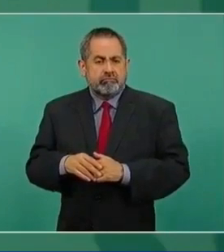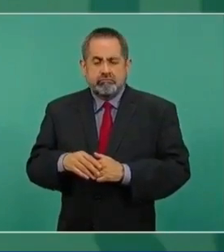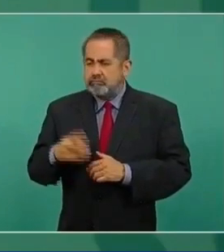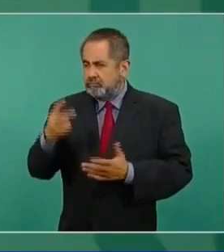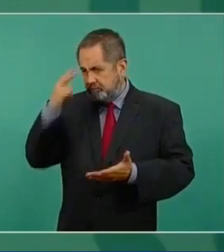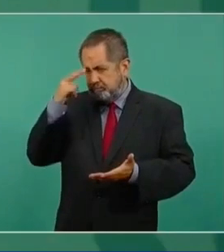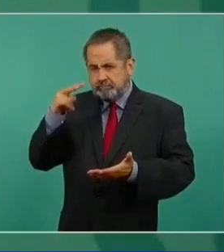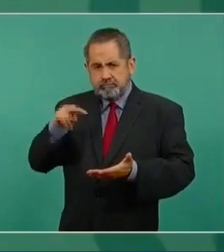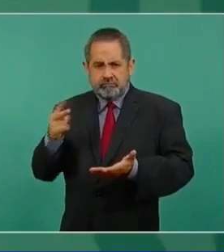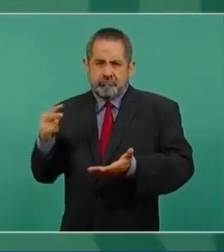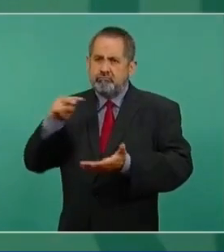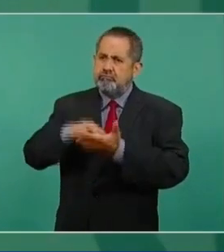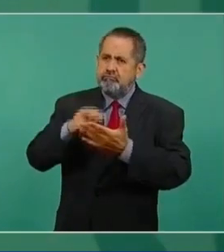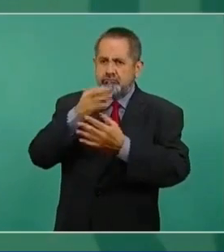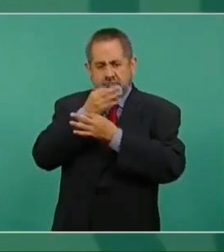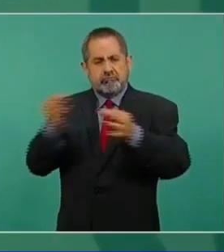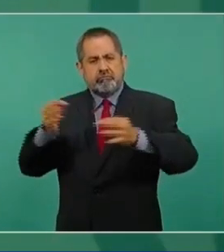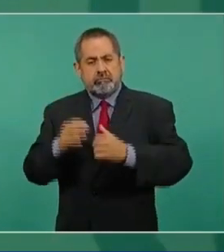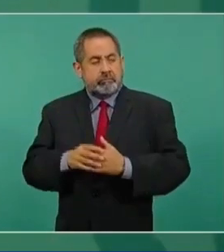México. Ya